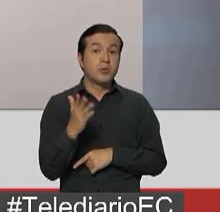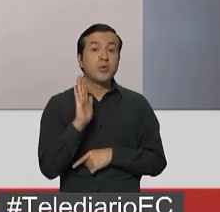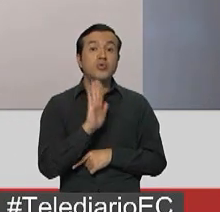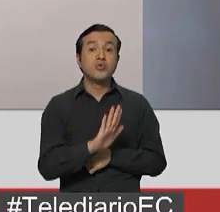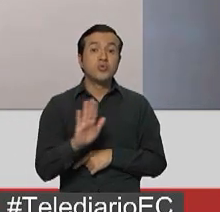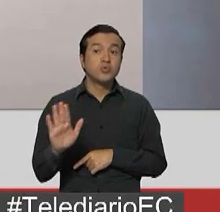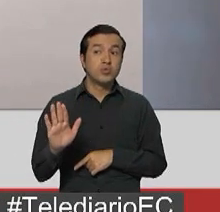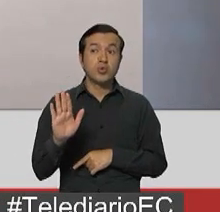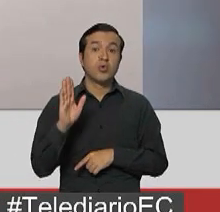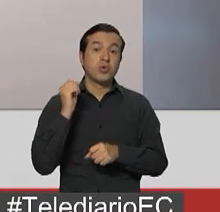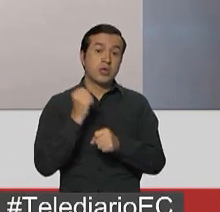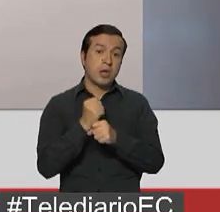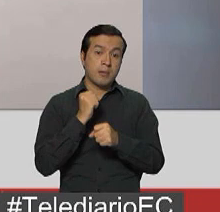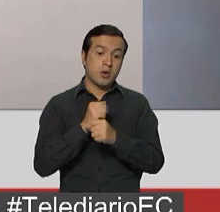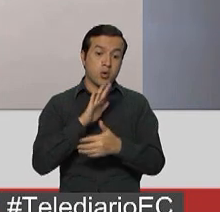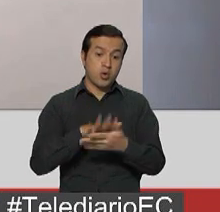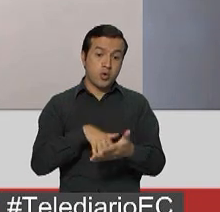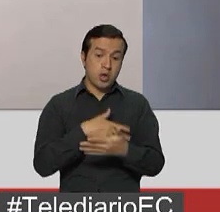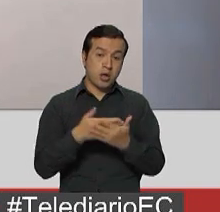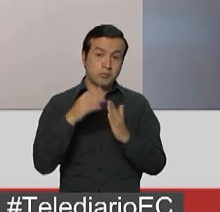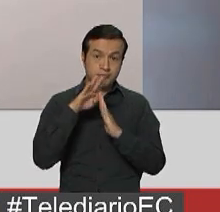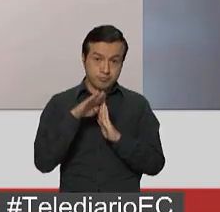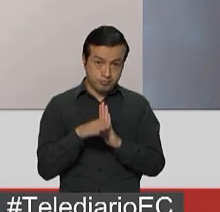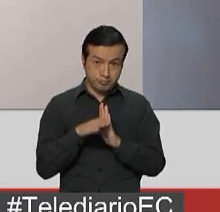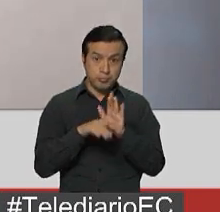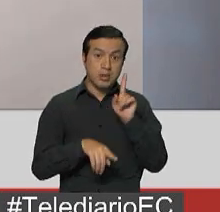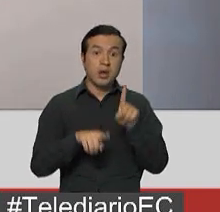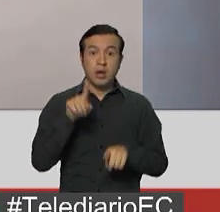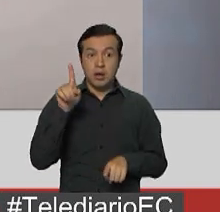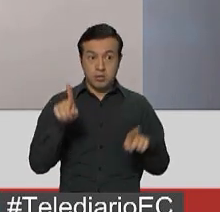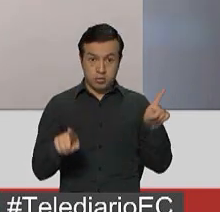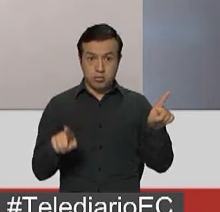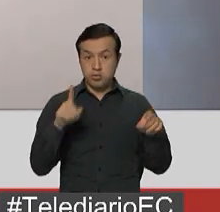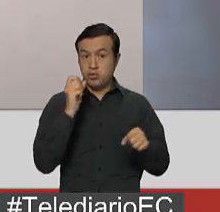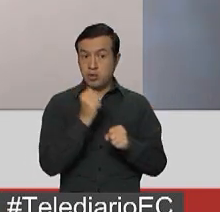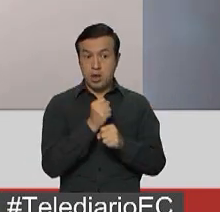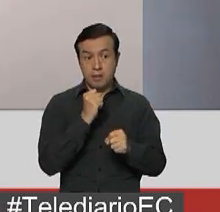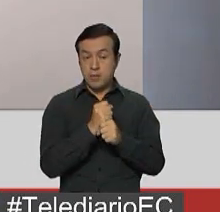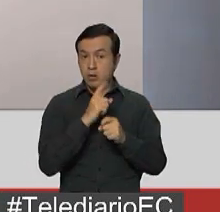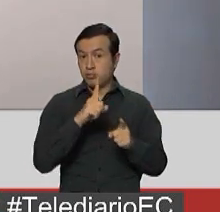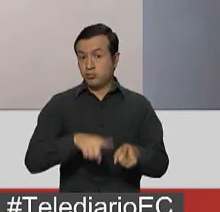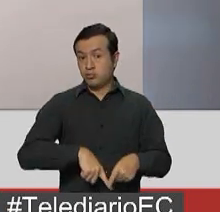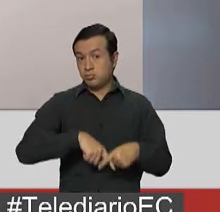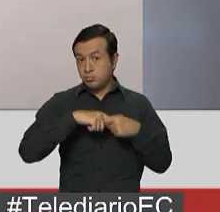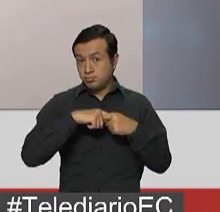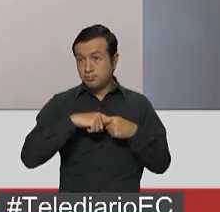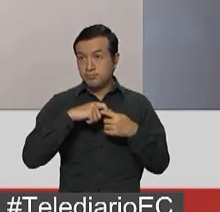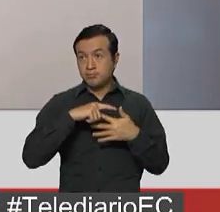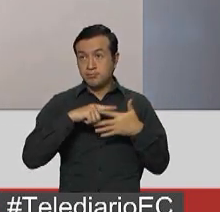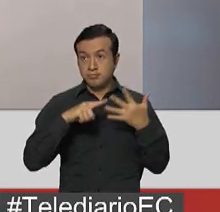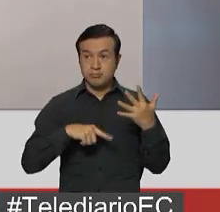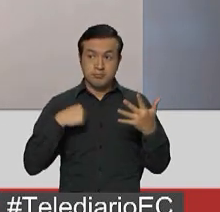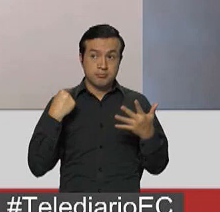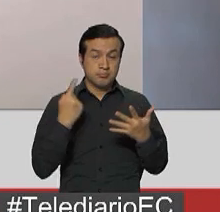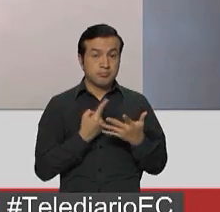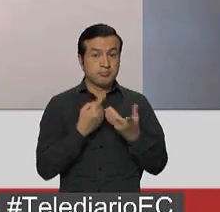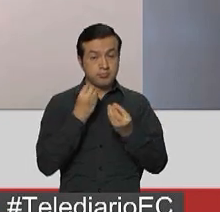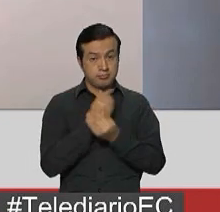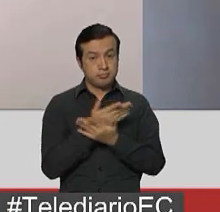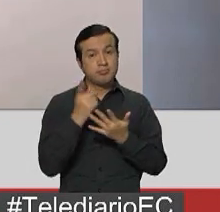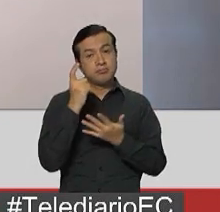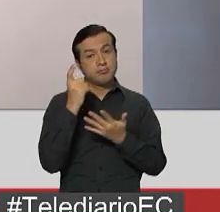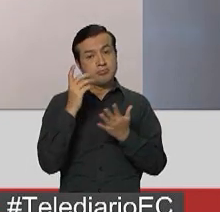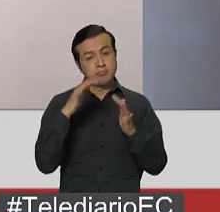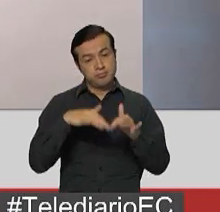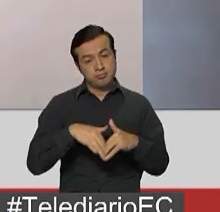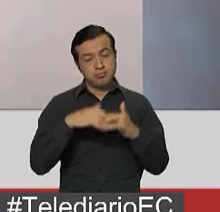las jornadas laborales empresas que han tenido que suspender las jornadas laborales y por eso estamos aquí para decir que necesitamos